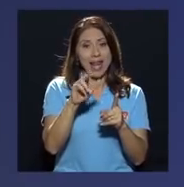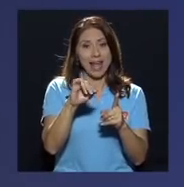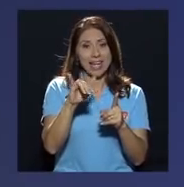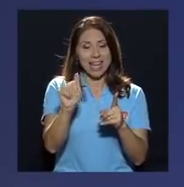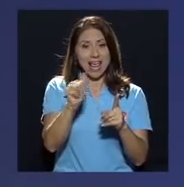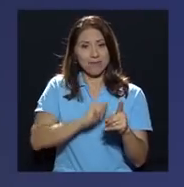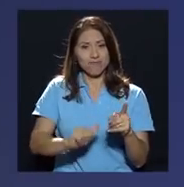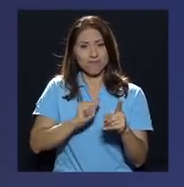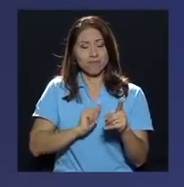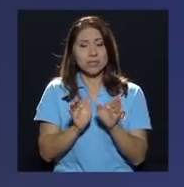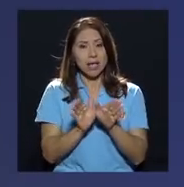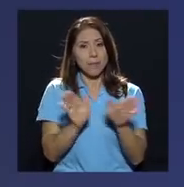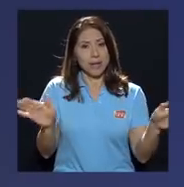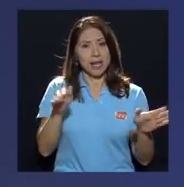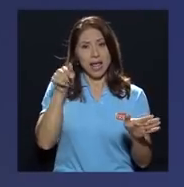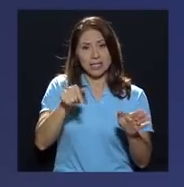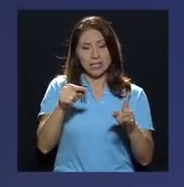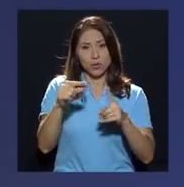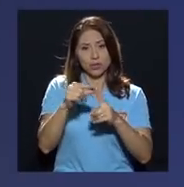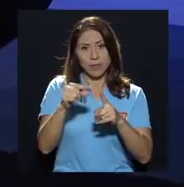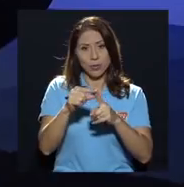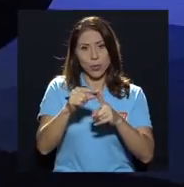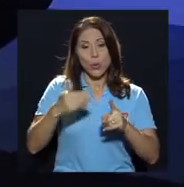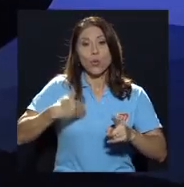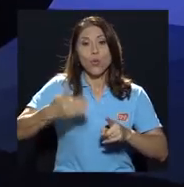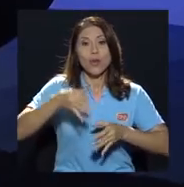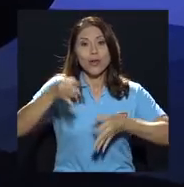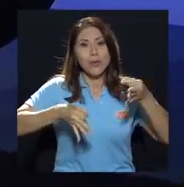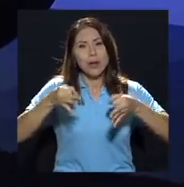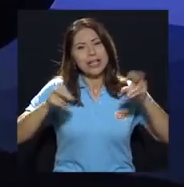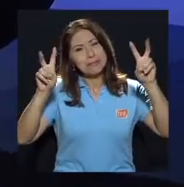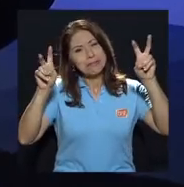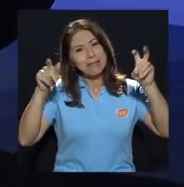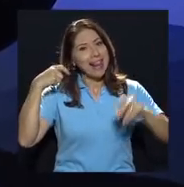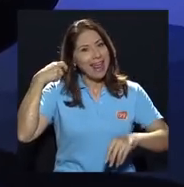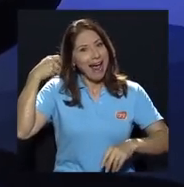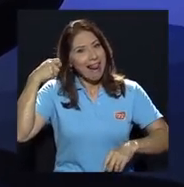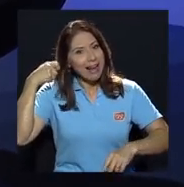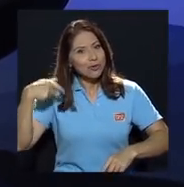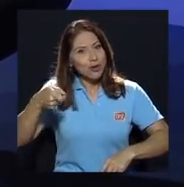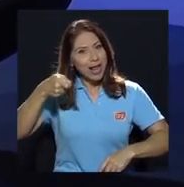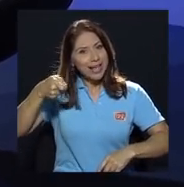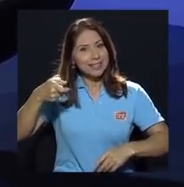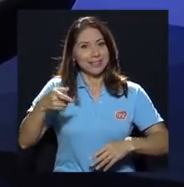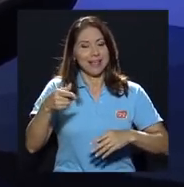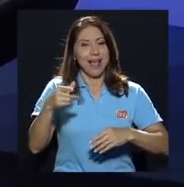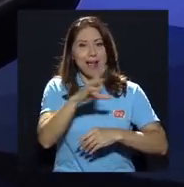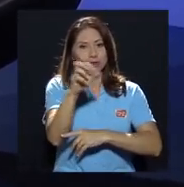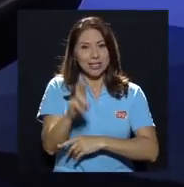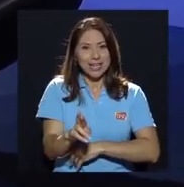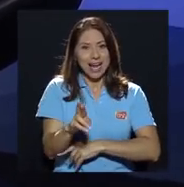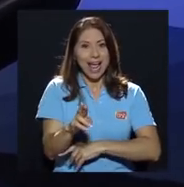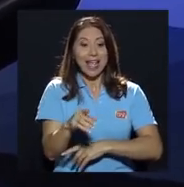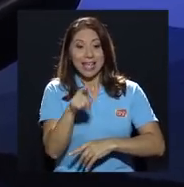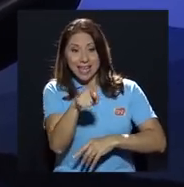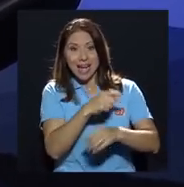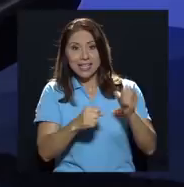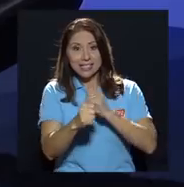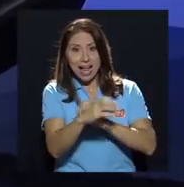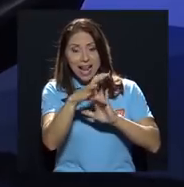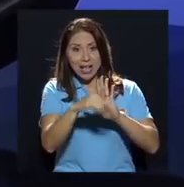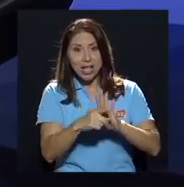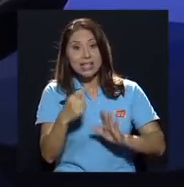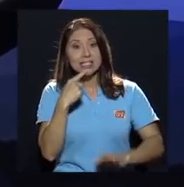inclusive se amplía mucho ese concepto cuando la muerte de algún modo alejar a las orejas al estado costarricense y a la sala d diciendo ustedes se